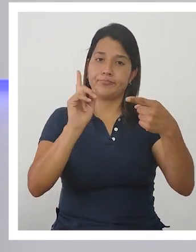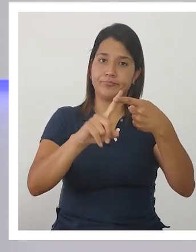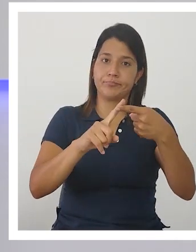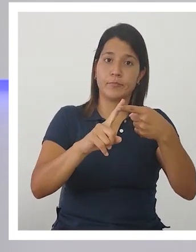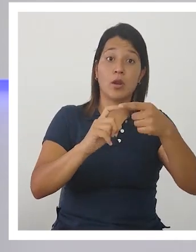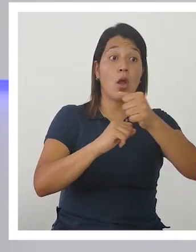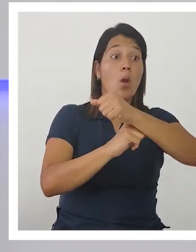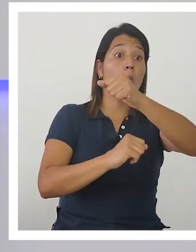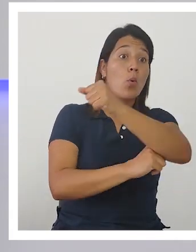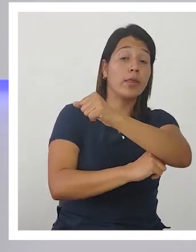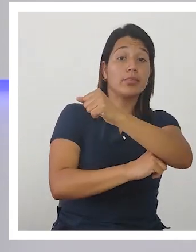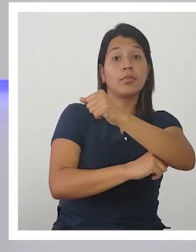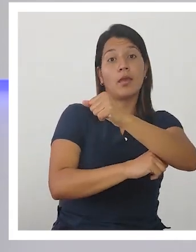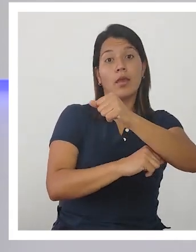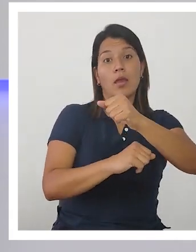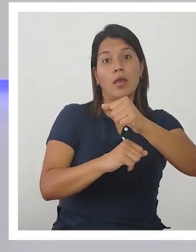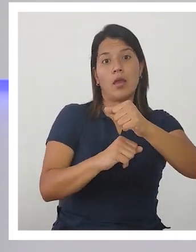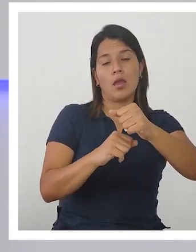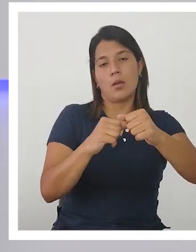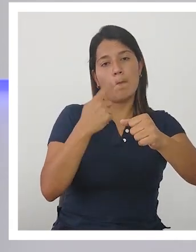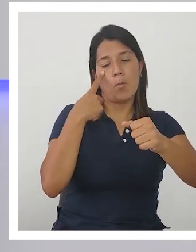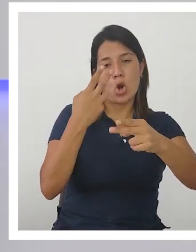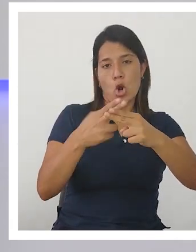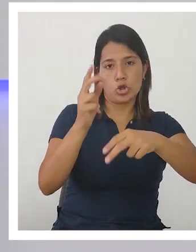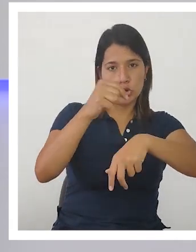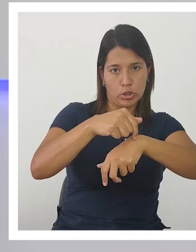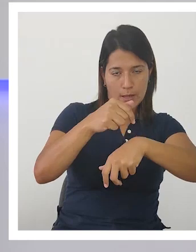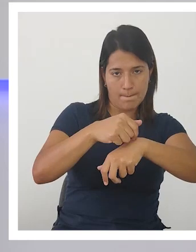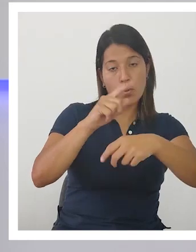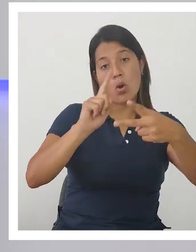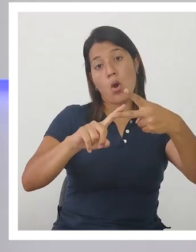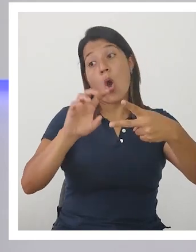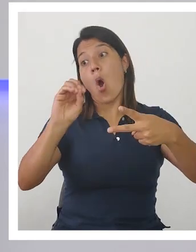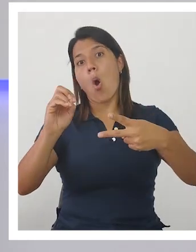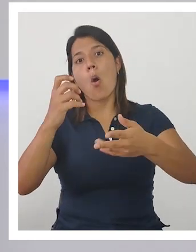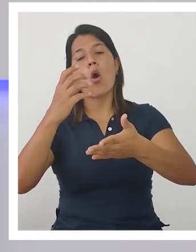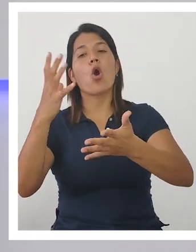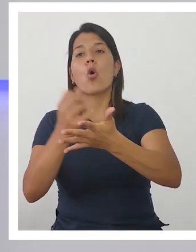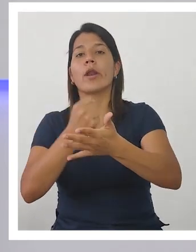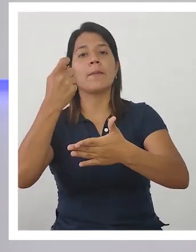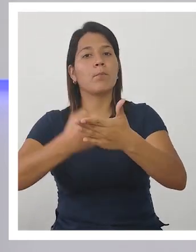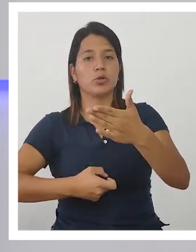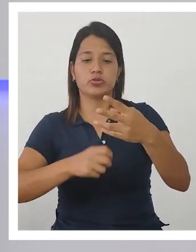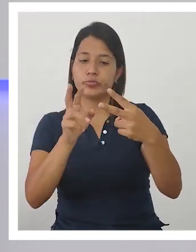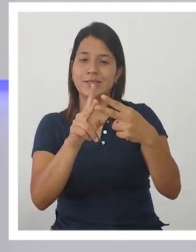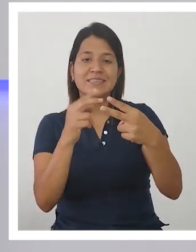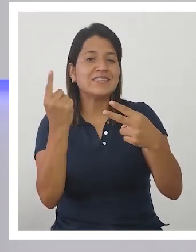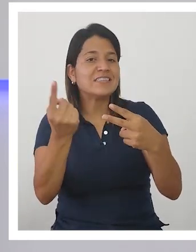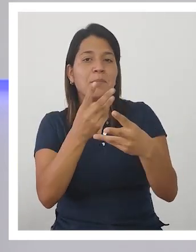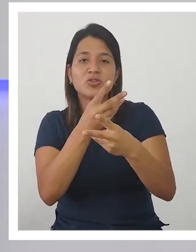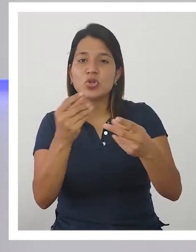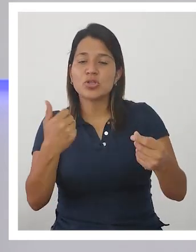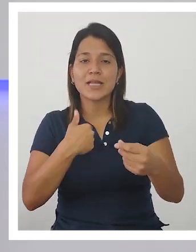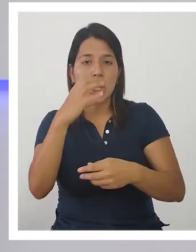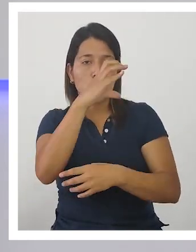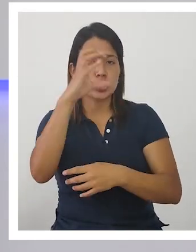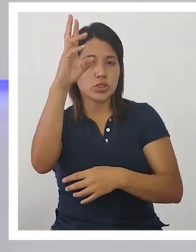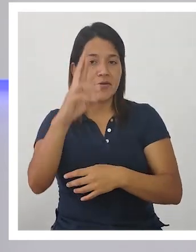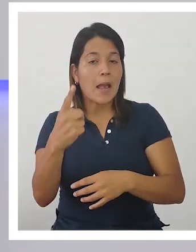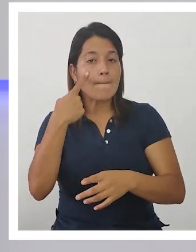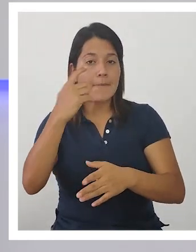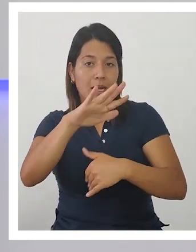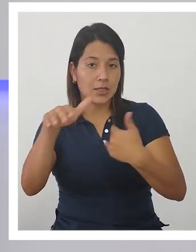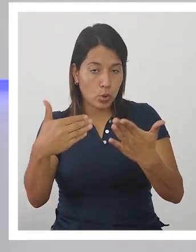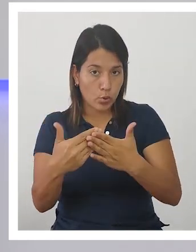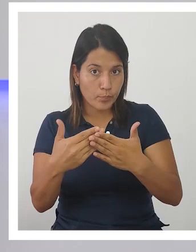o un impuesto. Es la forma de arreglar el problema de los ticos en todo. ¿De acuerdo? Entonces, vemos que esos